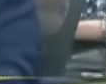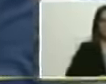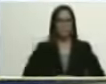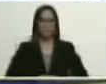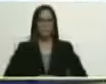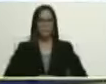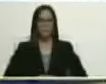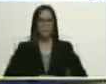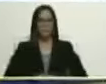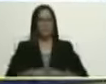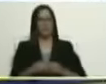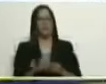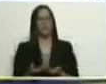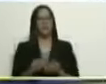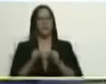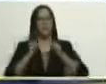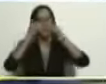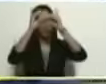foro común.